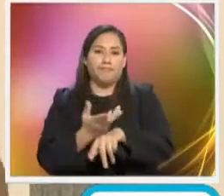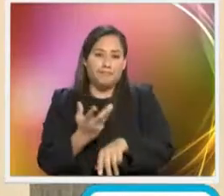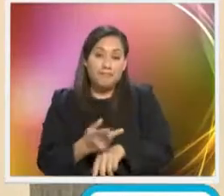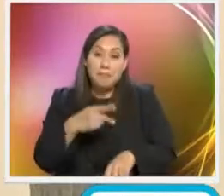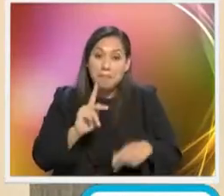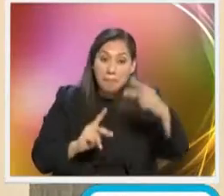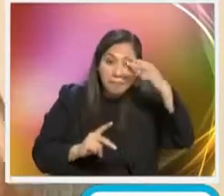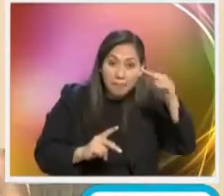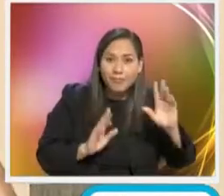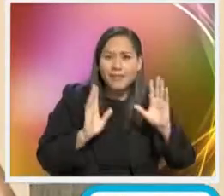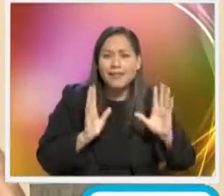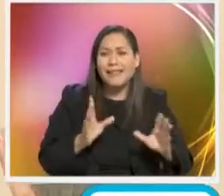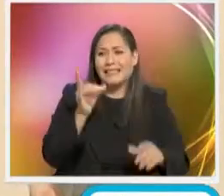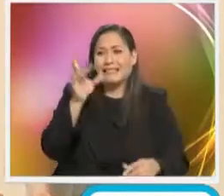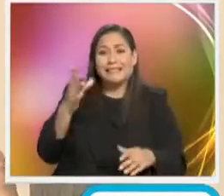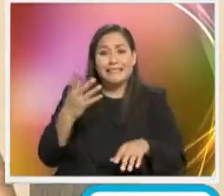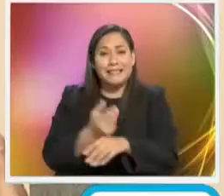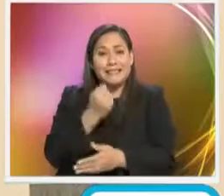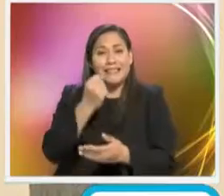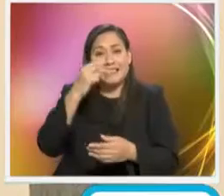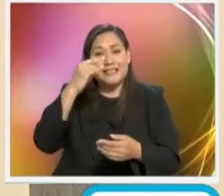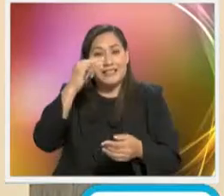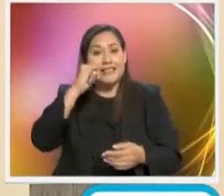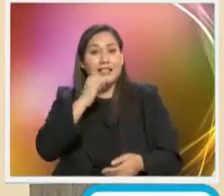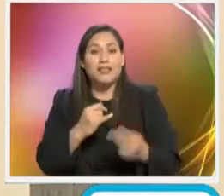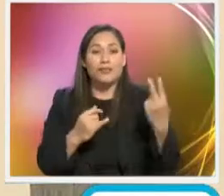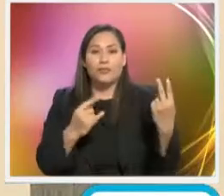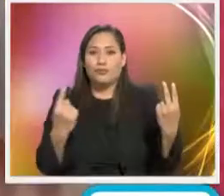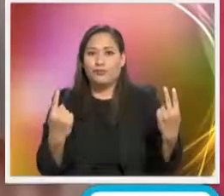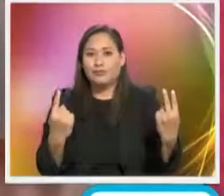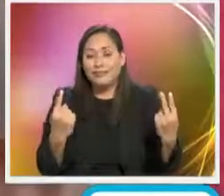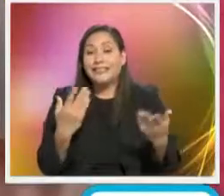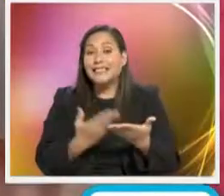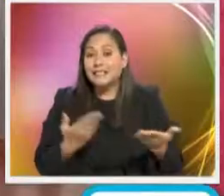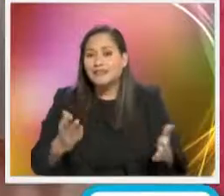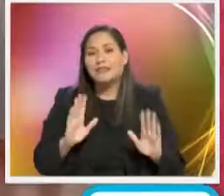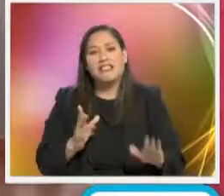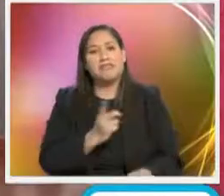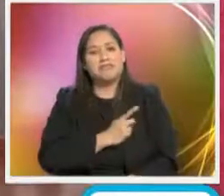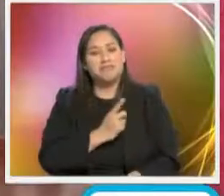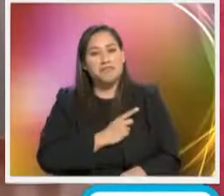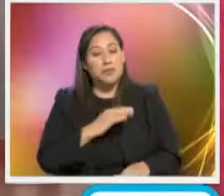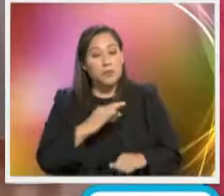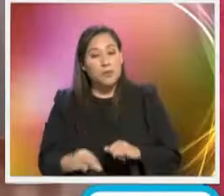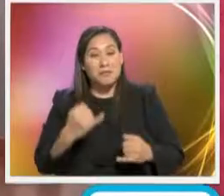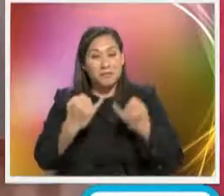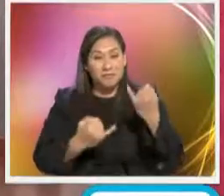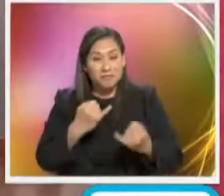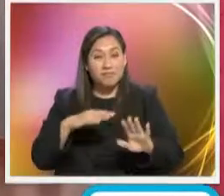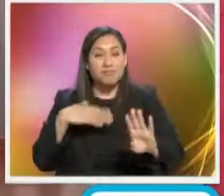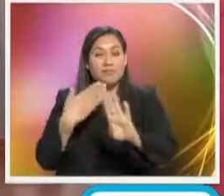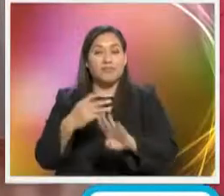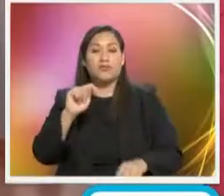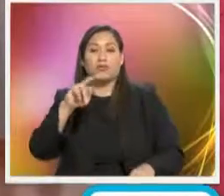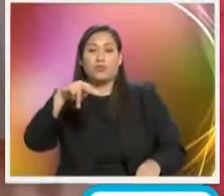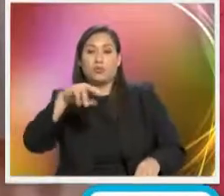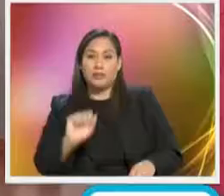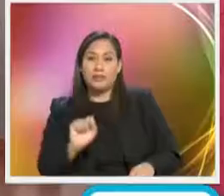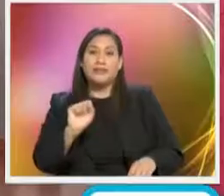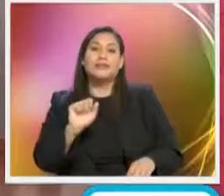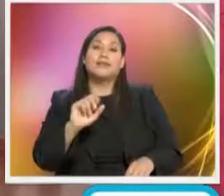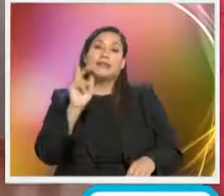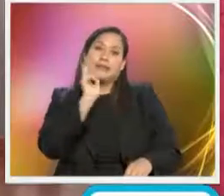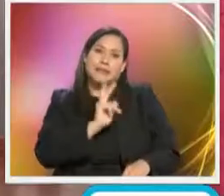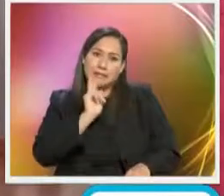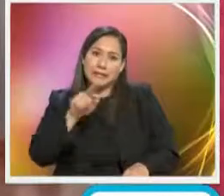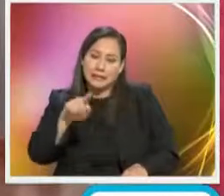pero México ya le había ganado a Italia 2-1, o sea que ahora solo le queda el último juego, que será contra Túnez. Ahí